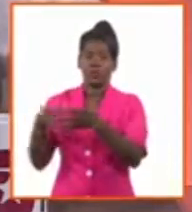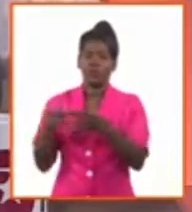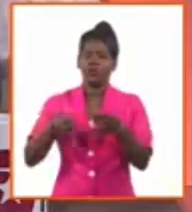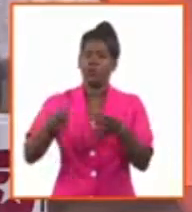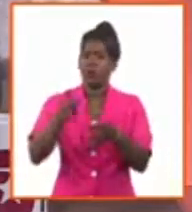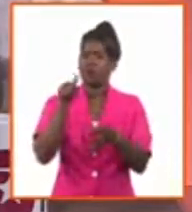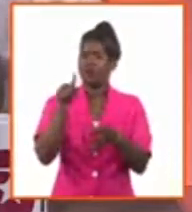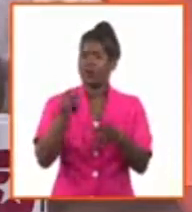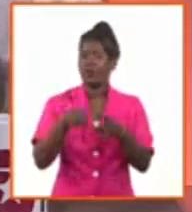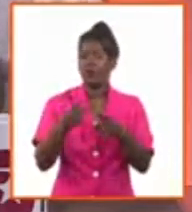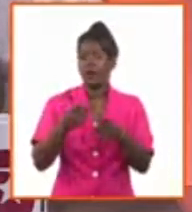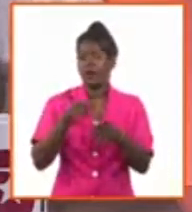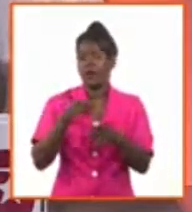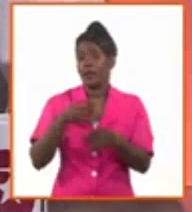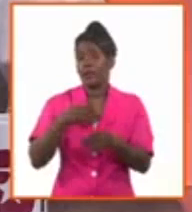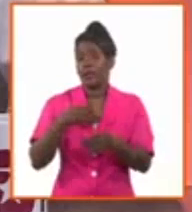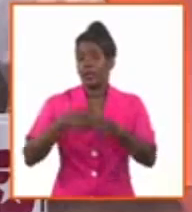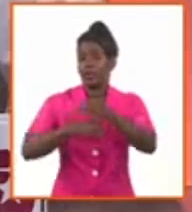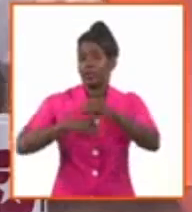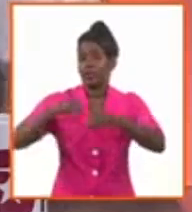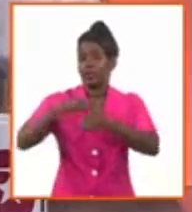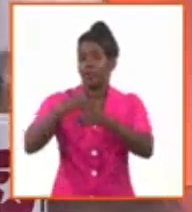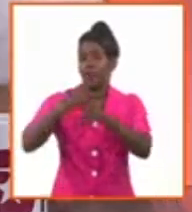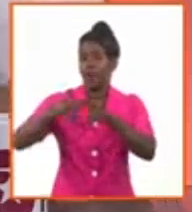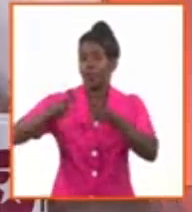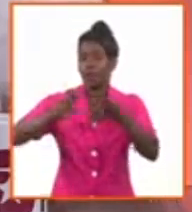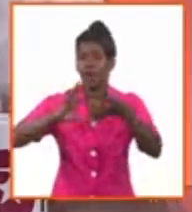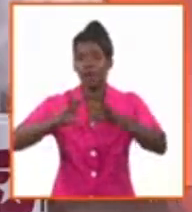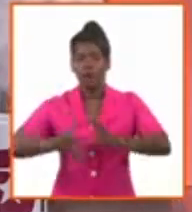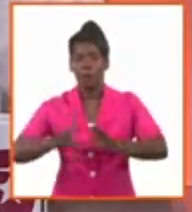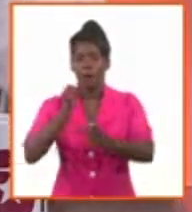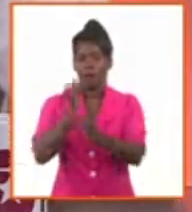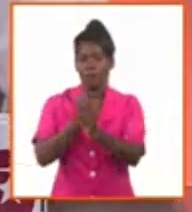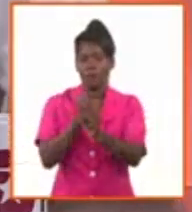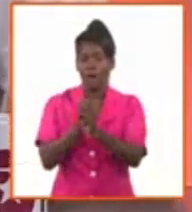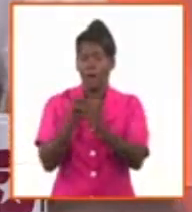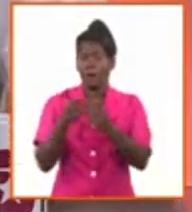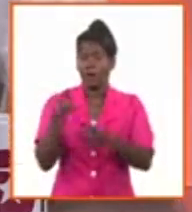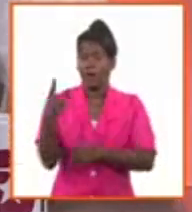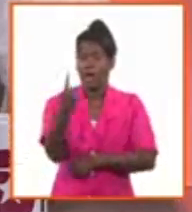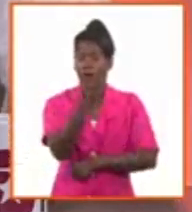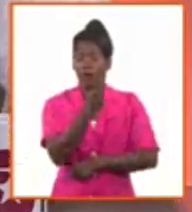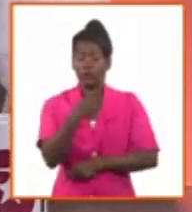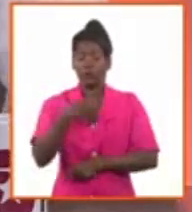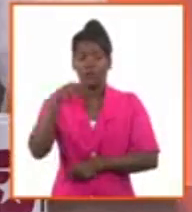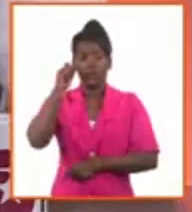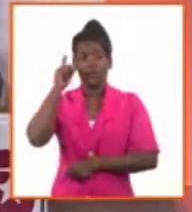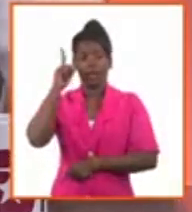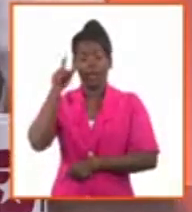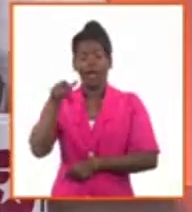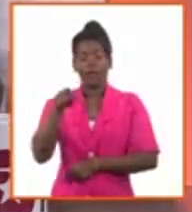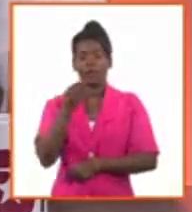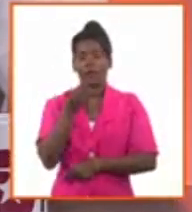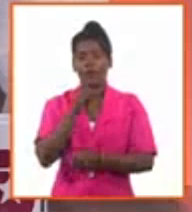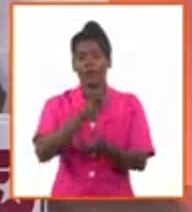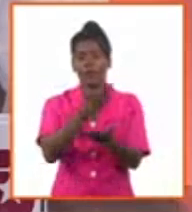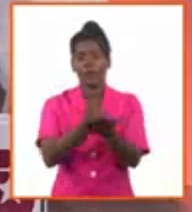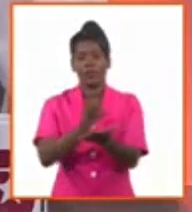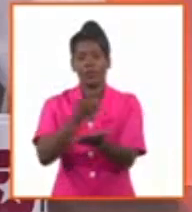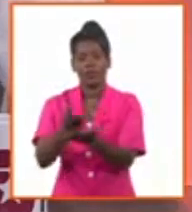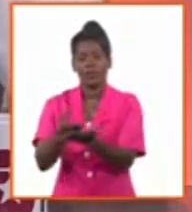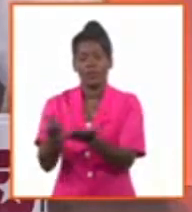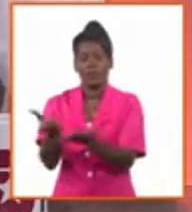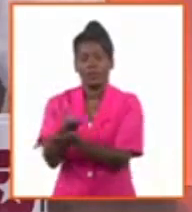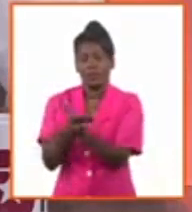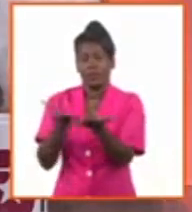cada estructura de base, incluso facultad de residencia estudiantil, puede darle su impronta, como se estuvo diciendo, y se fue vinculando